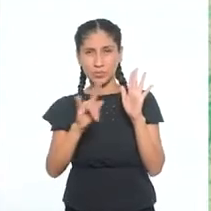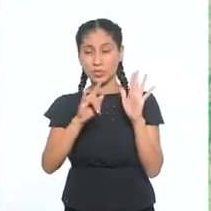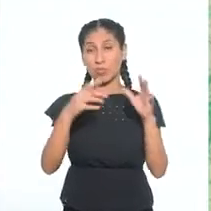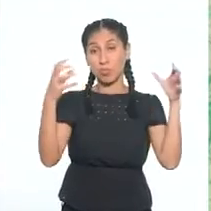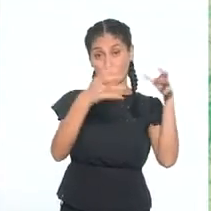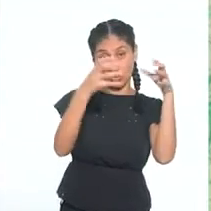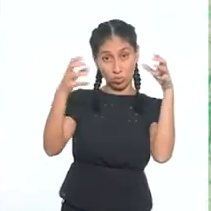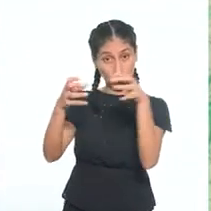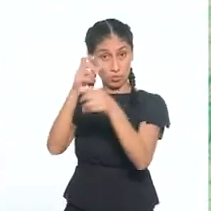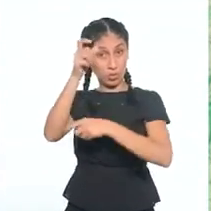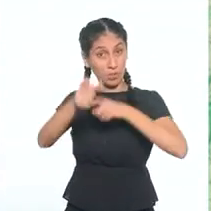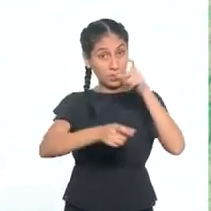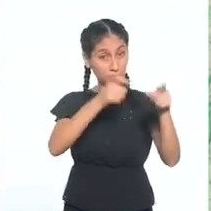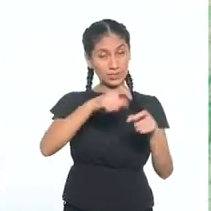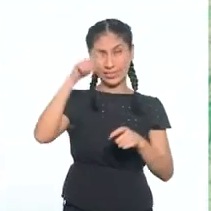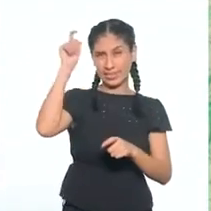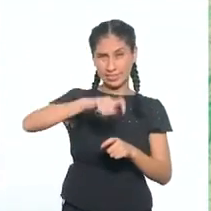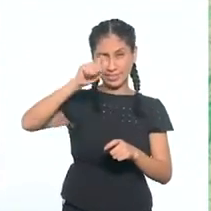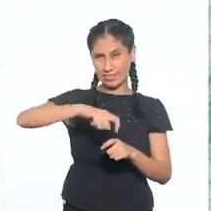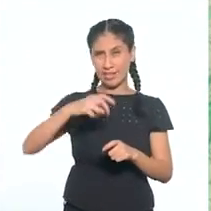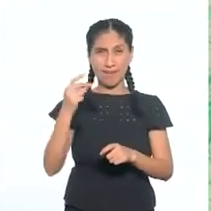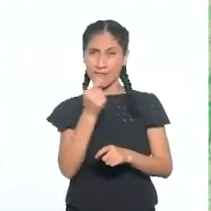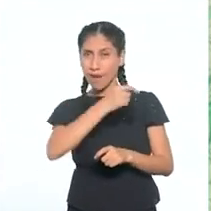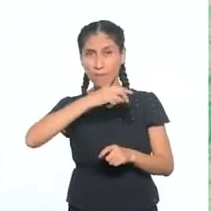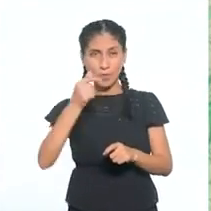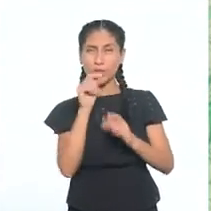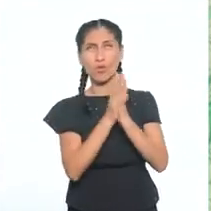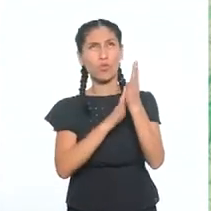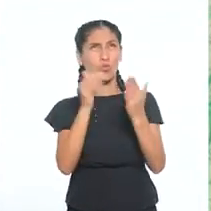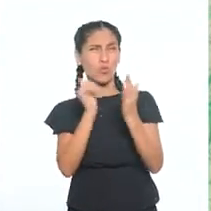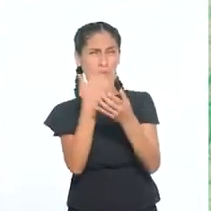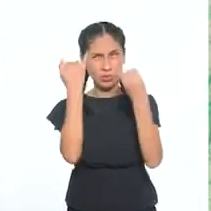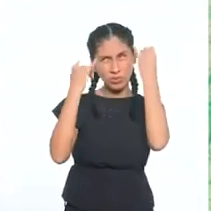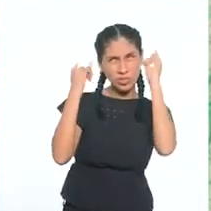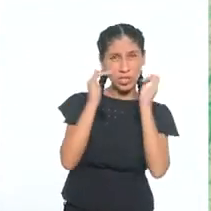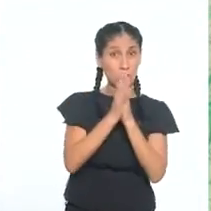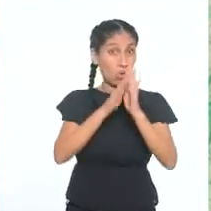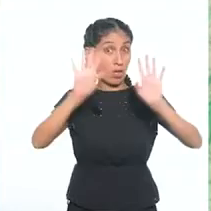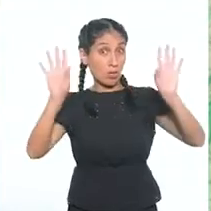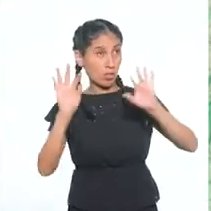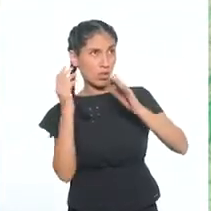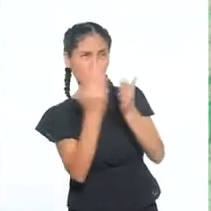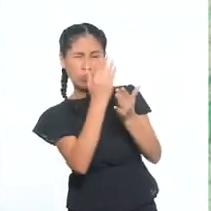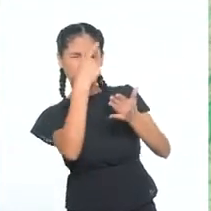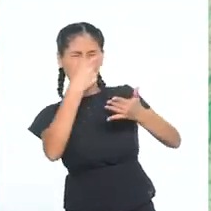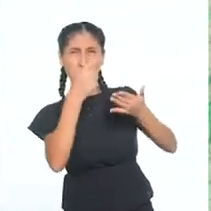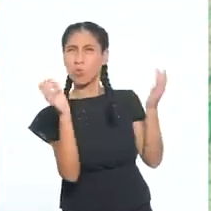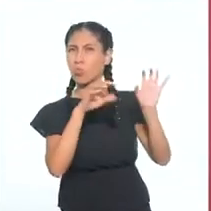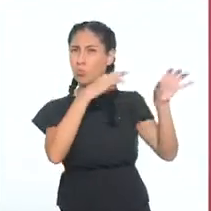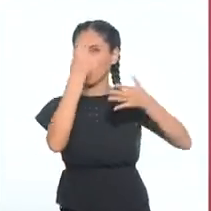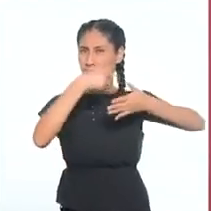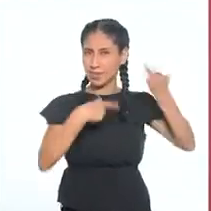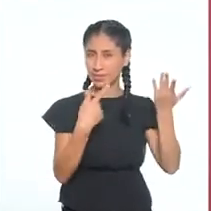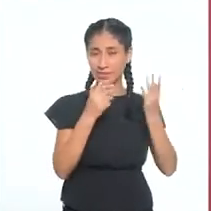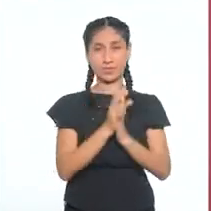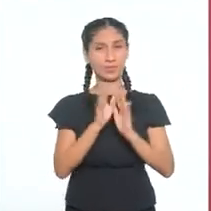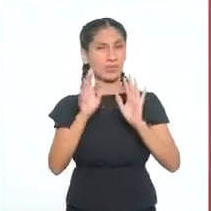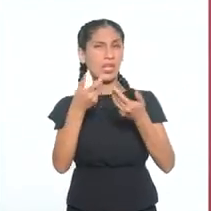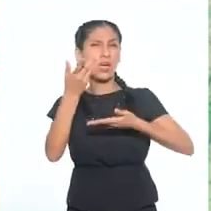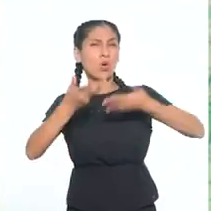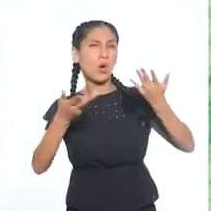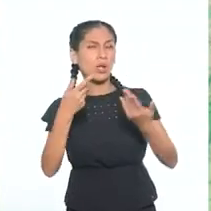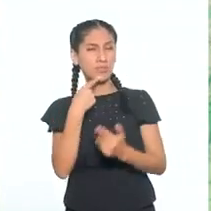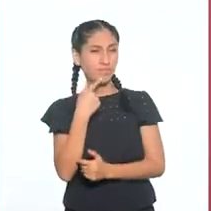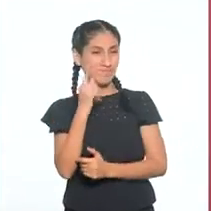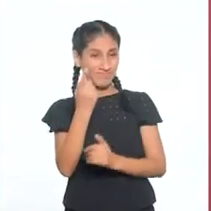utilizada por grupos de personas que necesitan rápidamente generar nuevas ideas o solucionar un determinado problema de cuál crees que